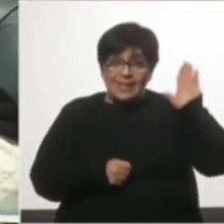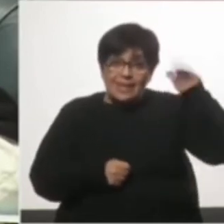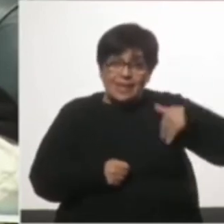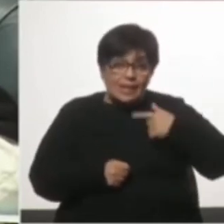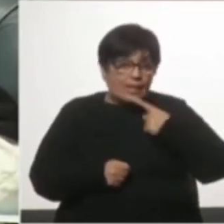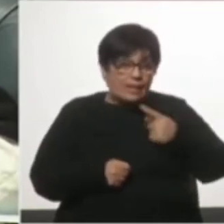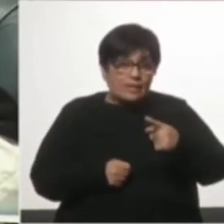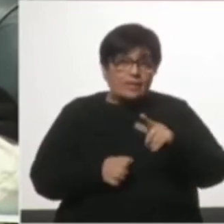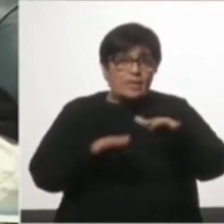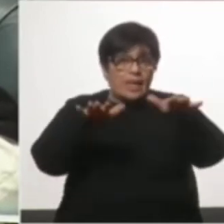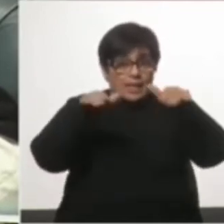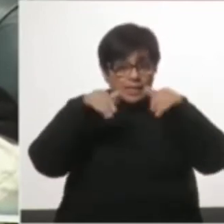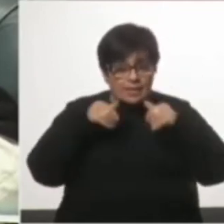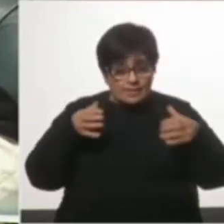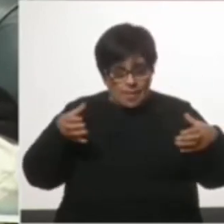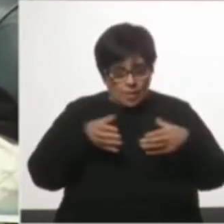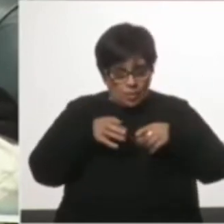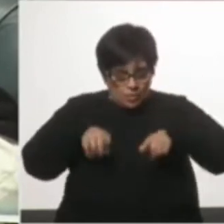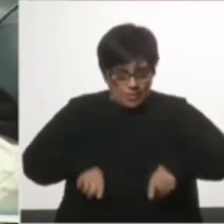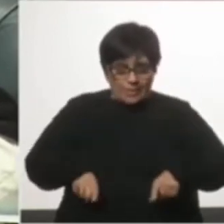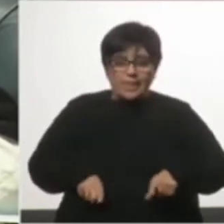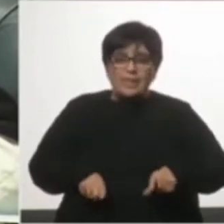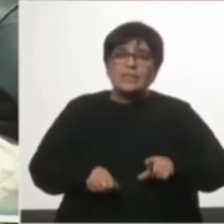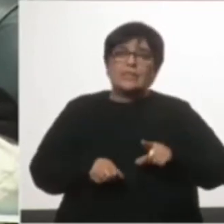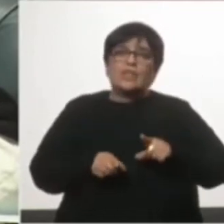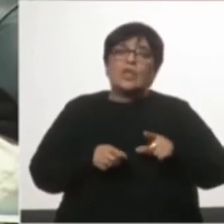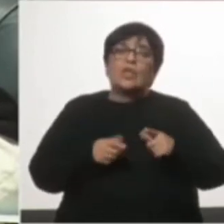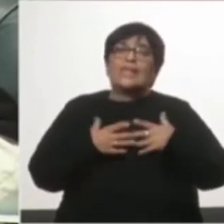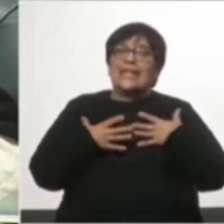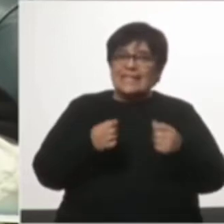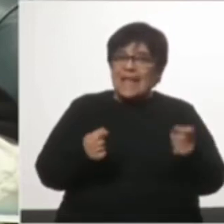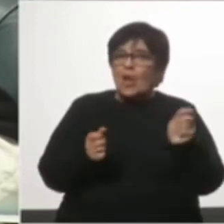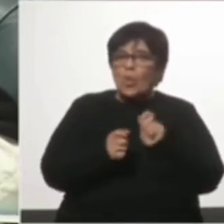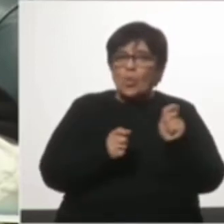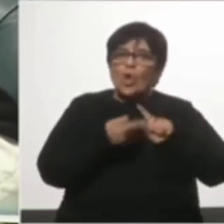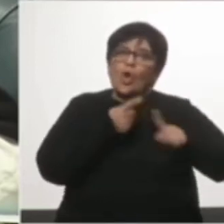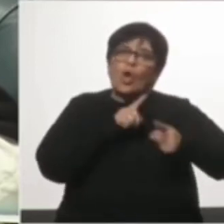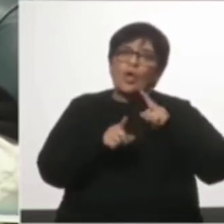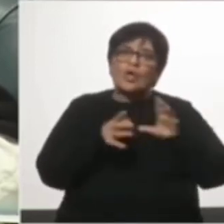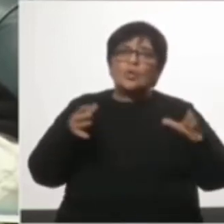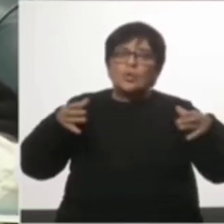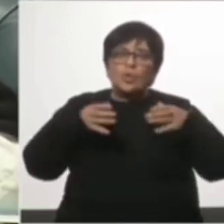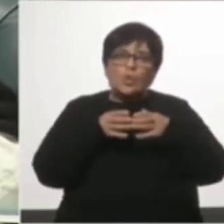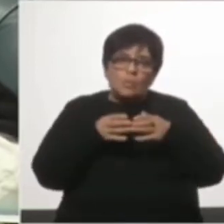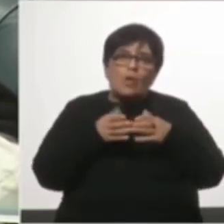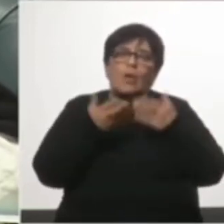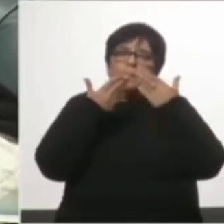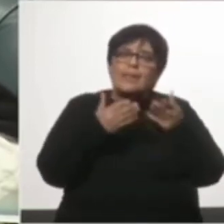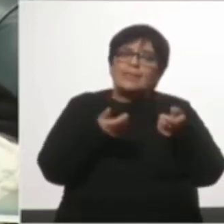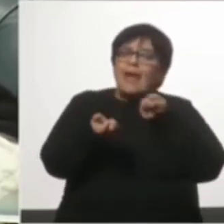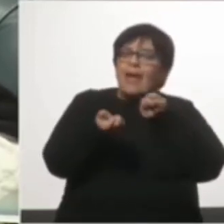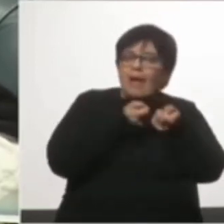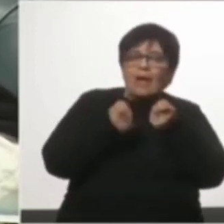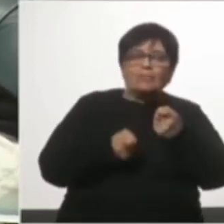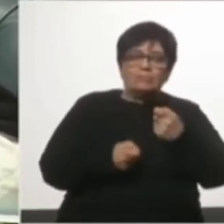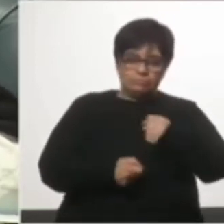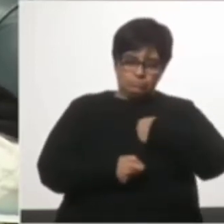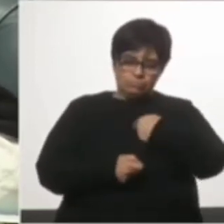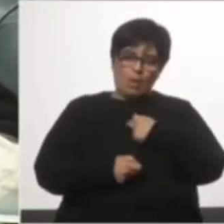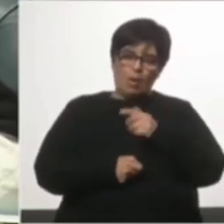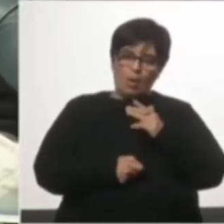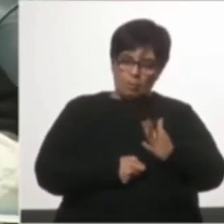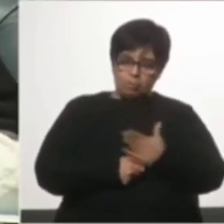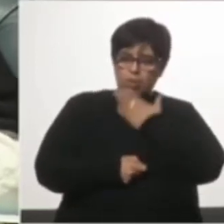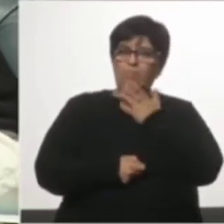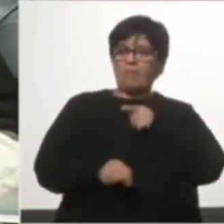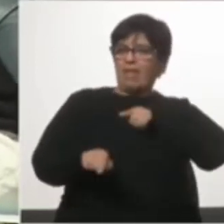reunió al ministro Salinas, a los coordinadores del GACH, para tomar el camino de la negociación y liderar él el proceso de la compra